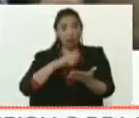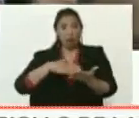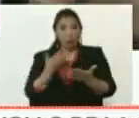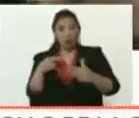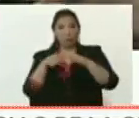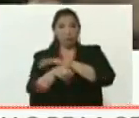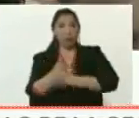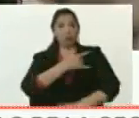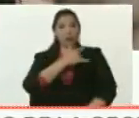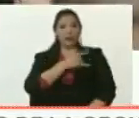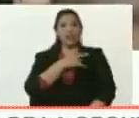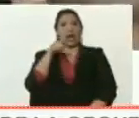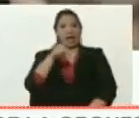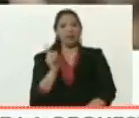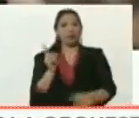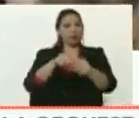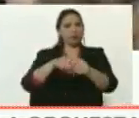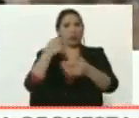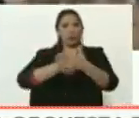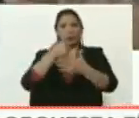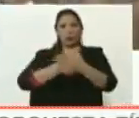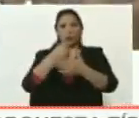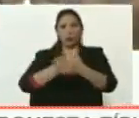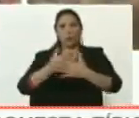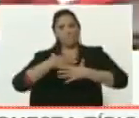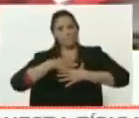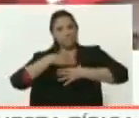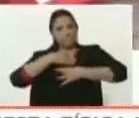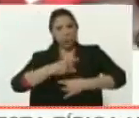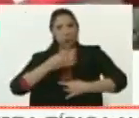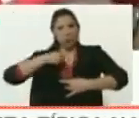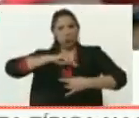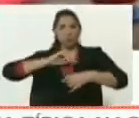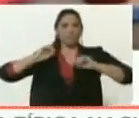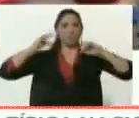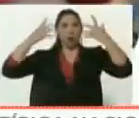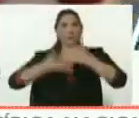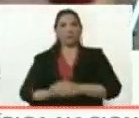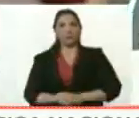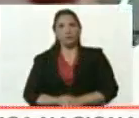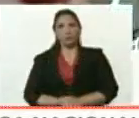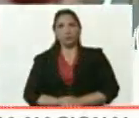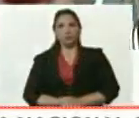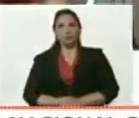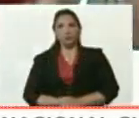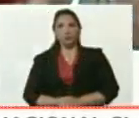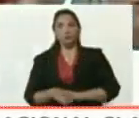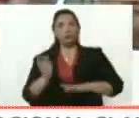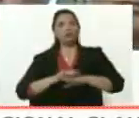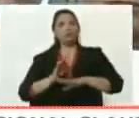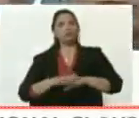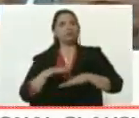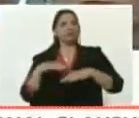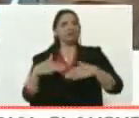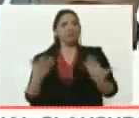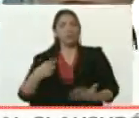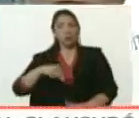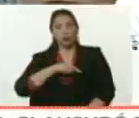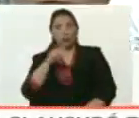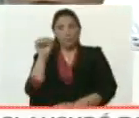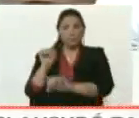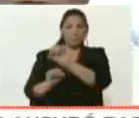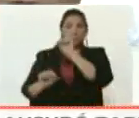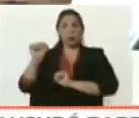Esa es parte de nuestra lucha, de nuestra reivindicación y el por qué nosotros vamos a defender